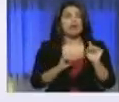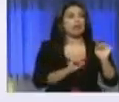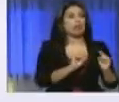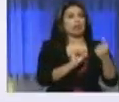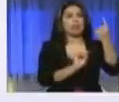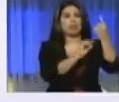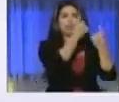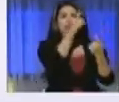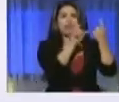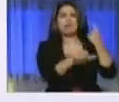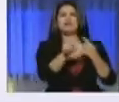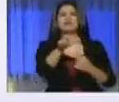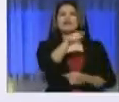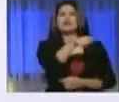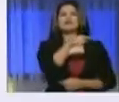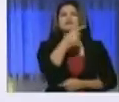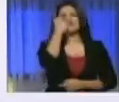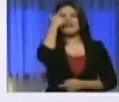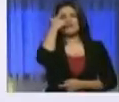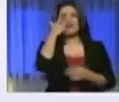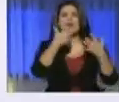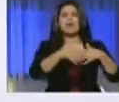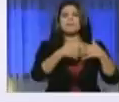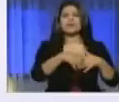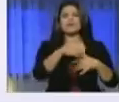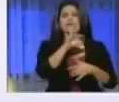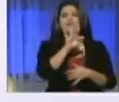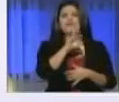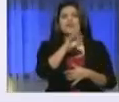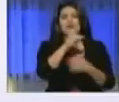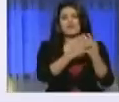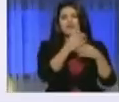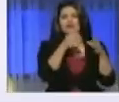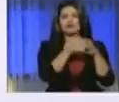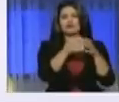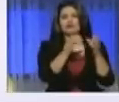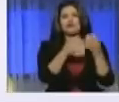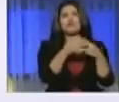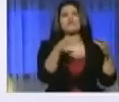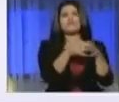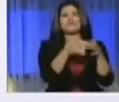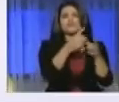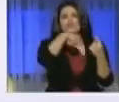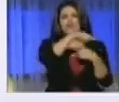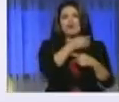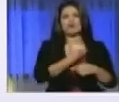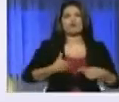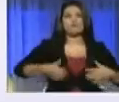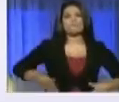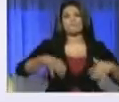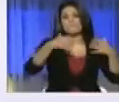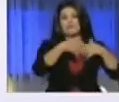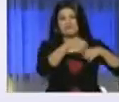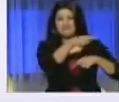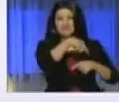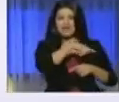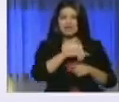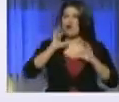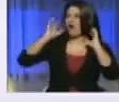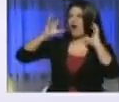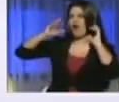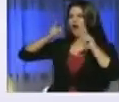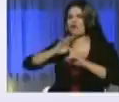Fedecámara. Son unas verdaderas hienas. Fedecámara, Concecomercio. Quizás parte de la juventud no sepa quiénes son ellos.